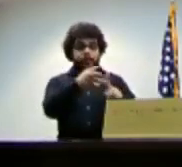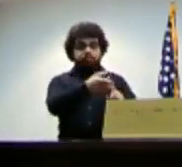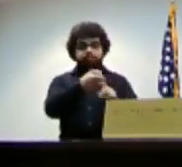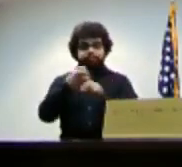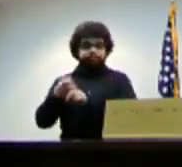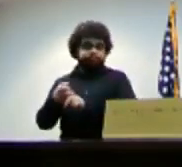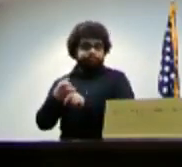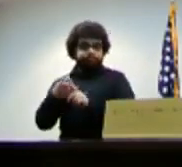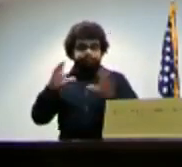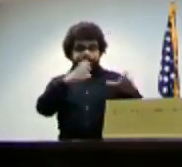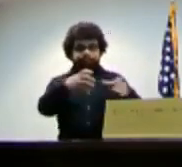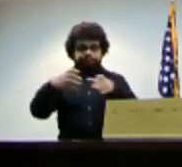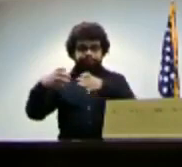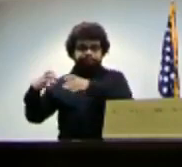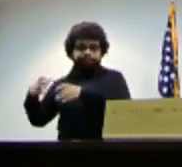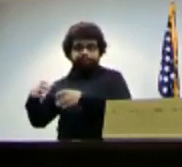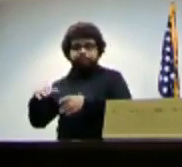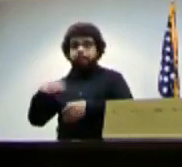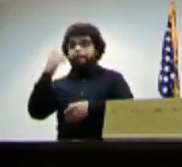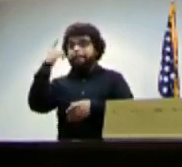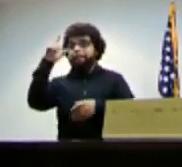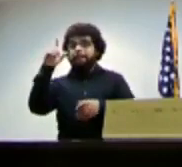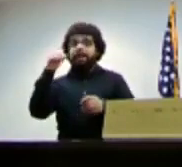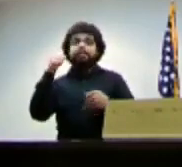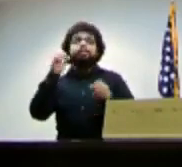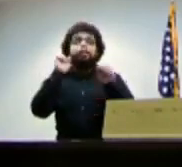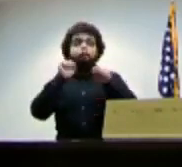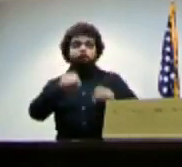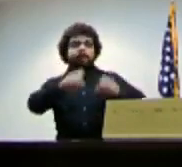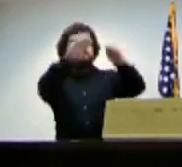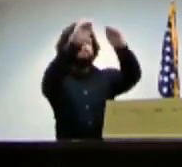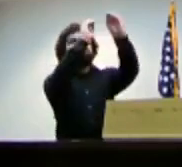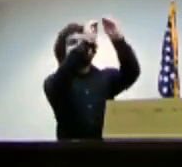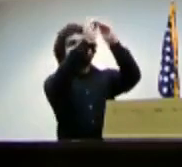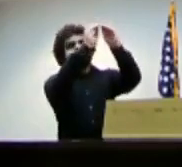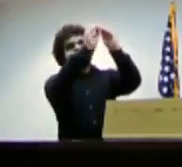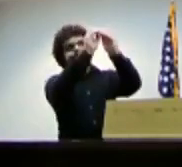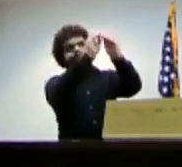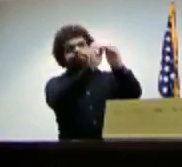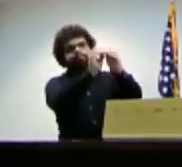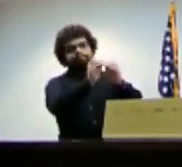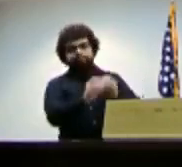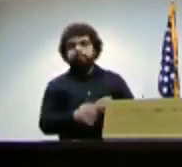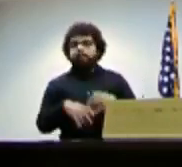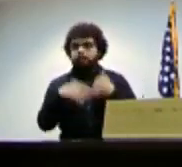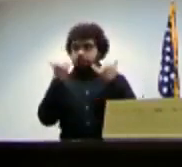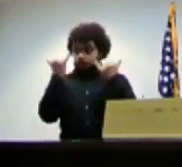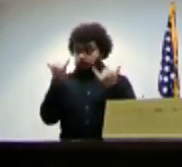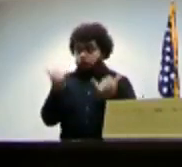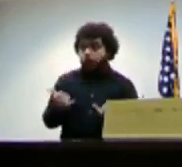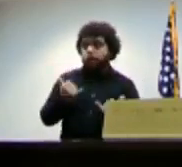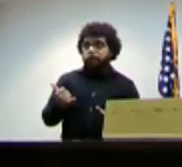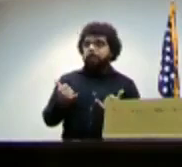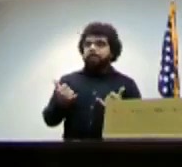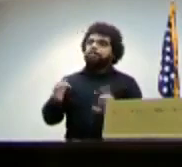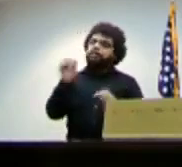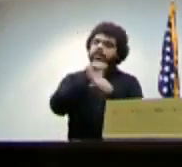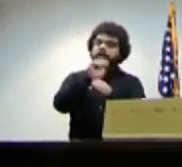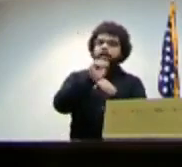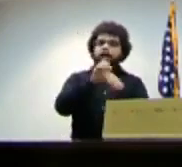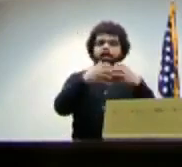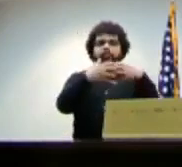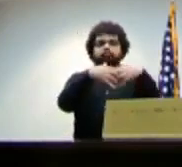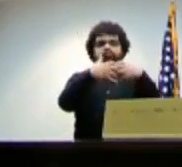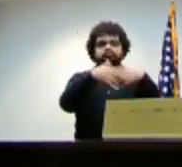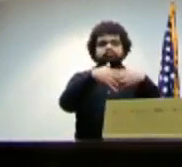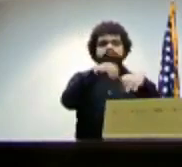las estructuras de la central Palo Seco, que hoy se encuentra en servicio. En aquel momento